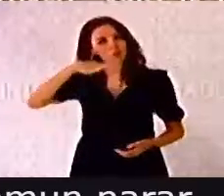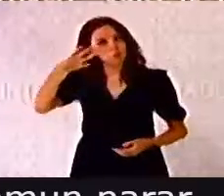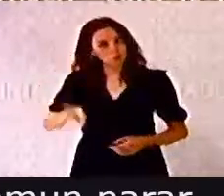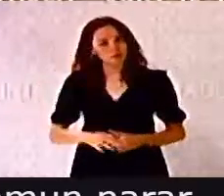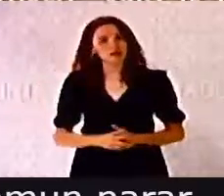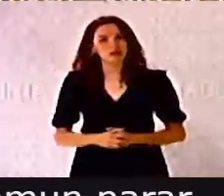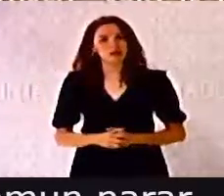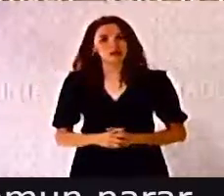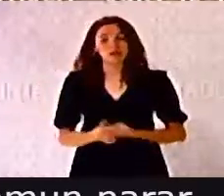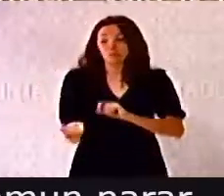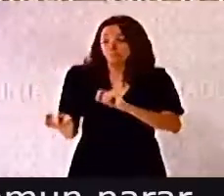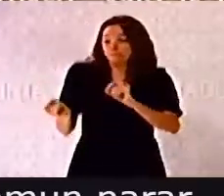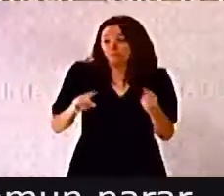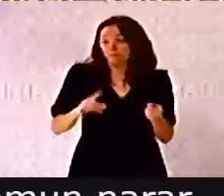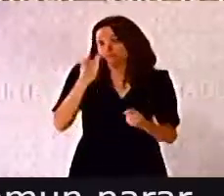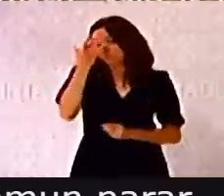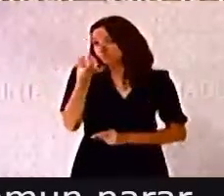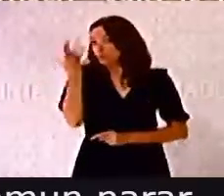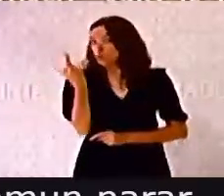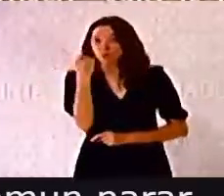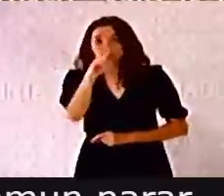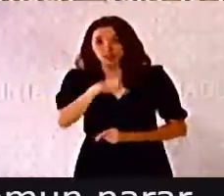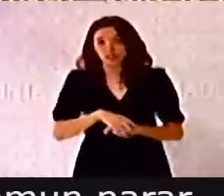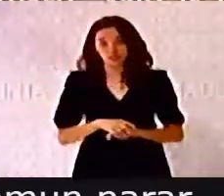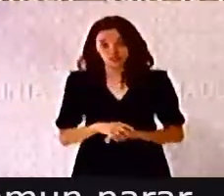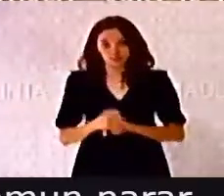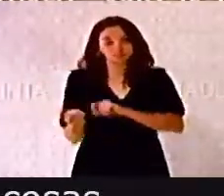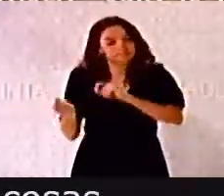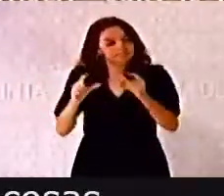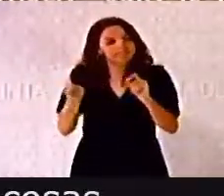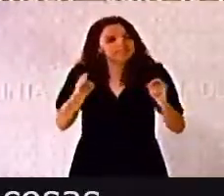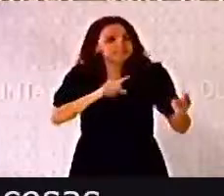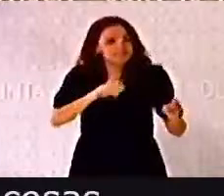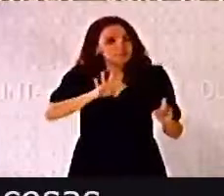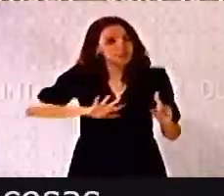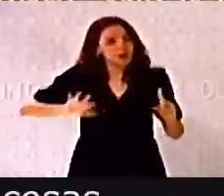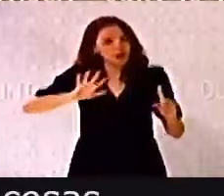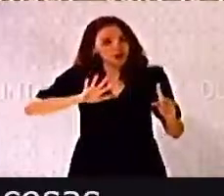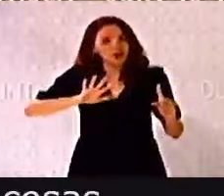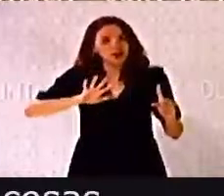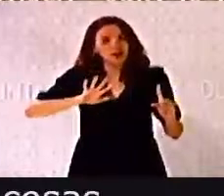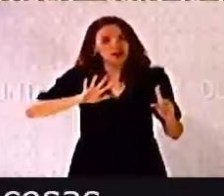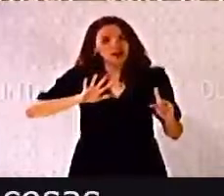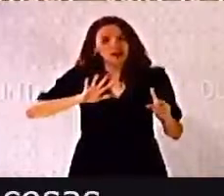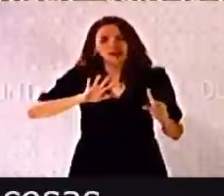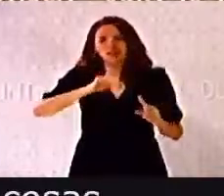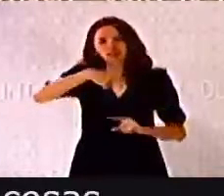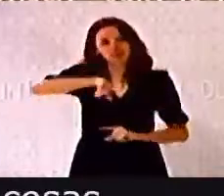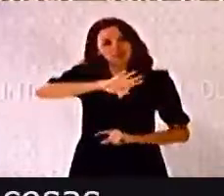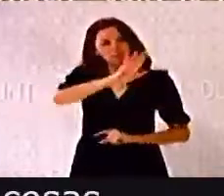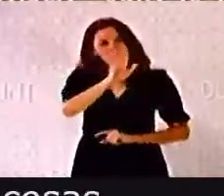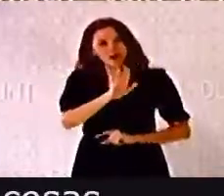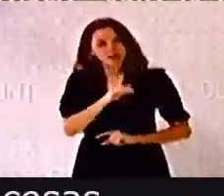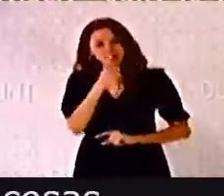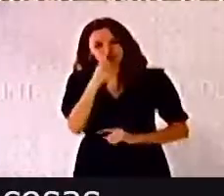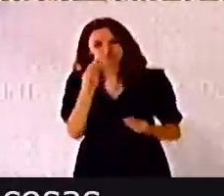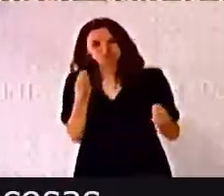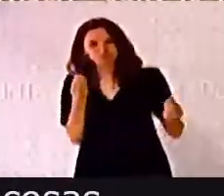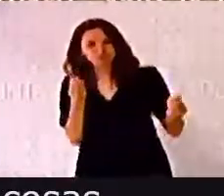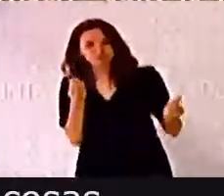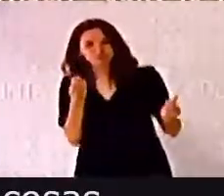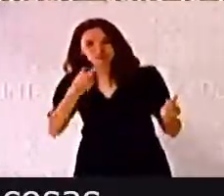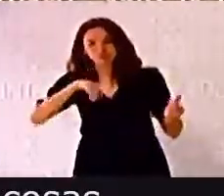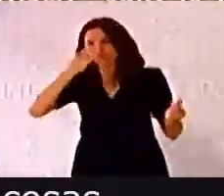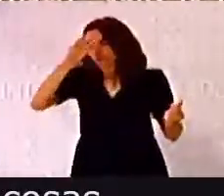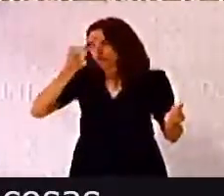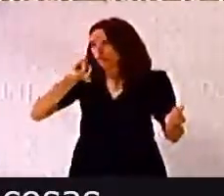cosas parecidas y no hay que inventar nada. A veces parece como si tuviéramos la imperiosa necesidad de estar todo el día inventándonos algo nuevo. No